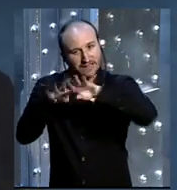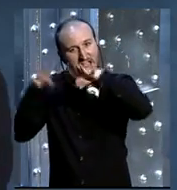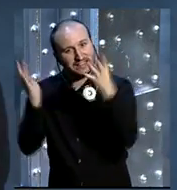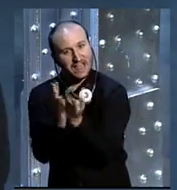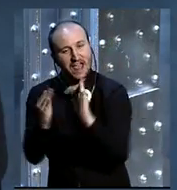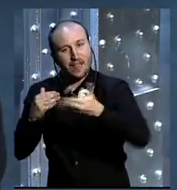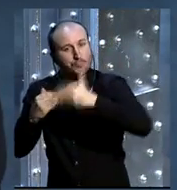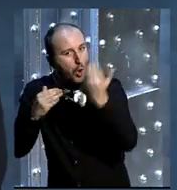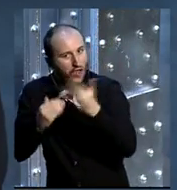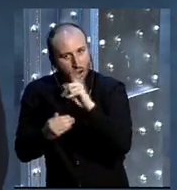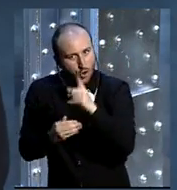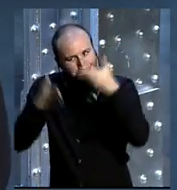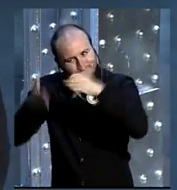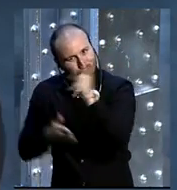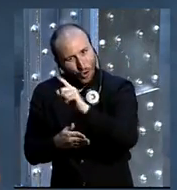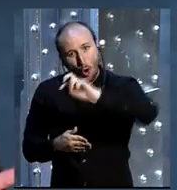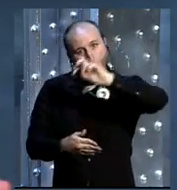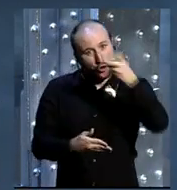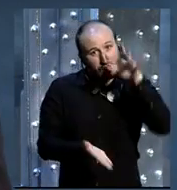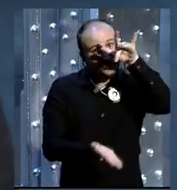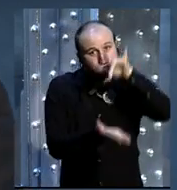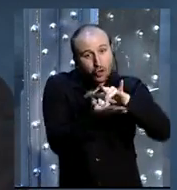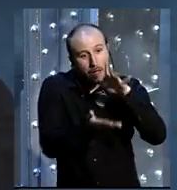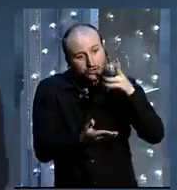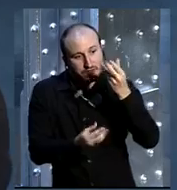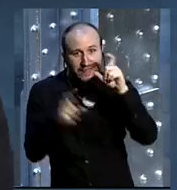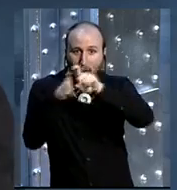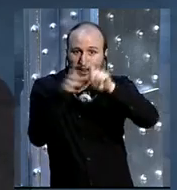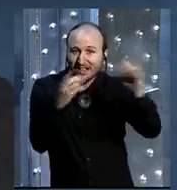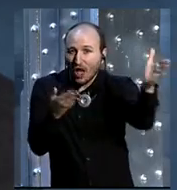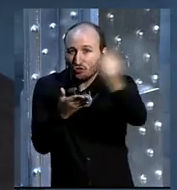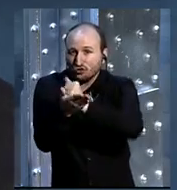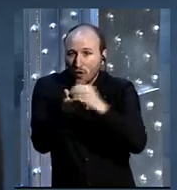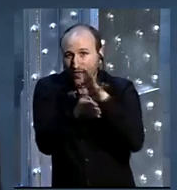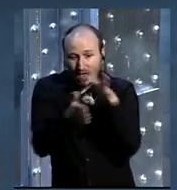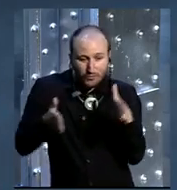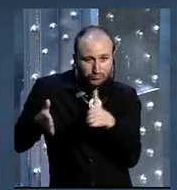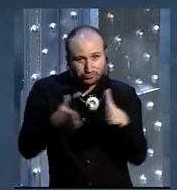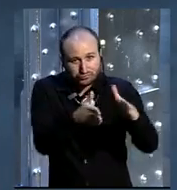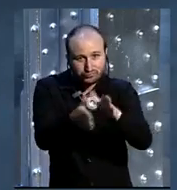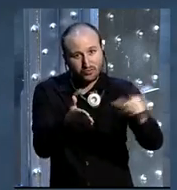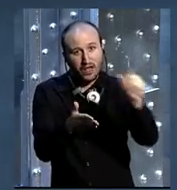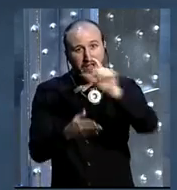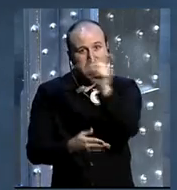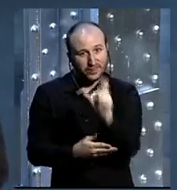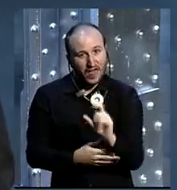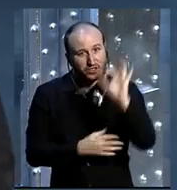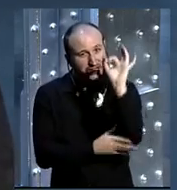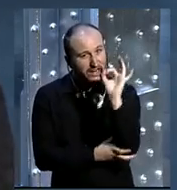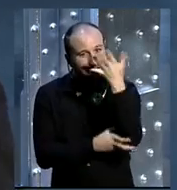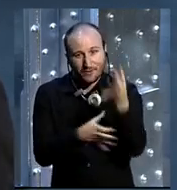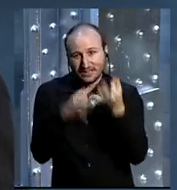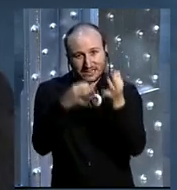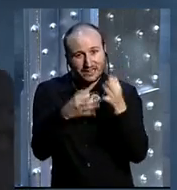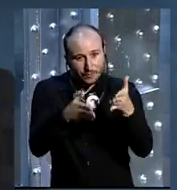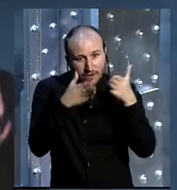moda, sino que tienen que pensar que todas las empresas tienen que dirigirse hacia esta utilización de los datos de forma creativa que da más